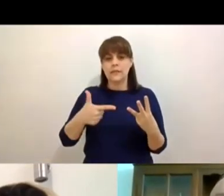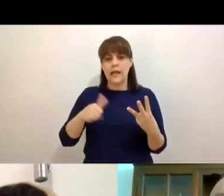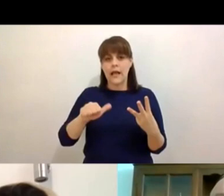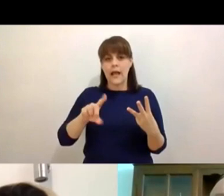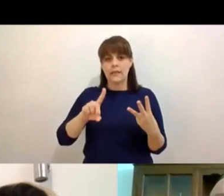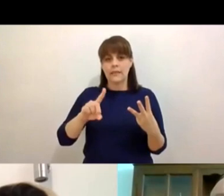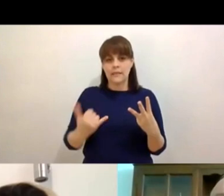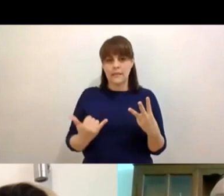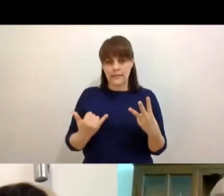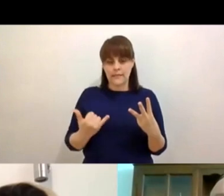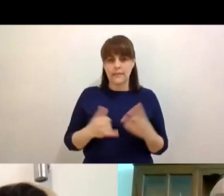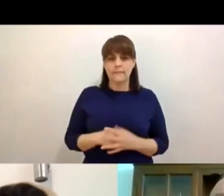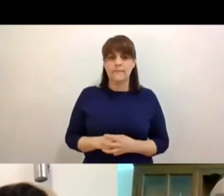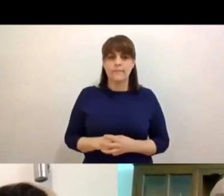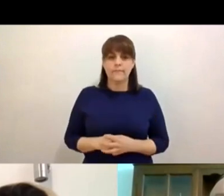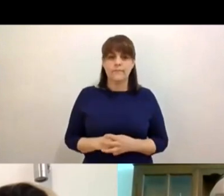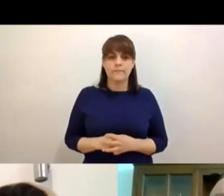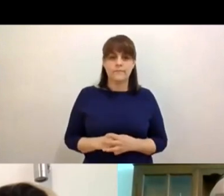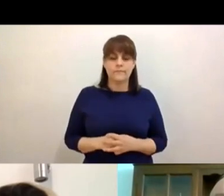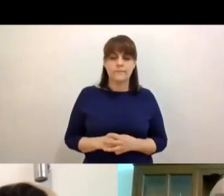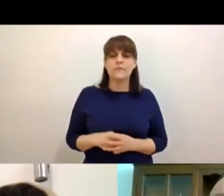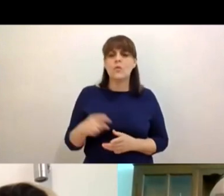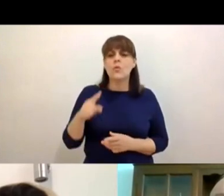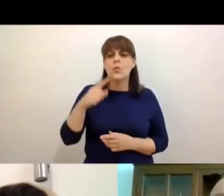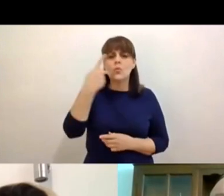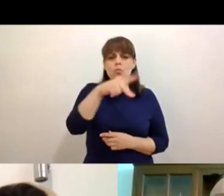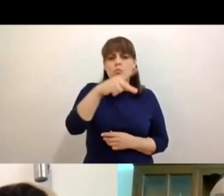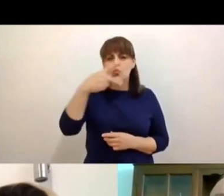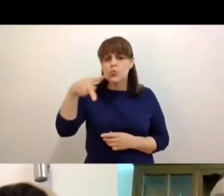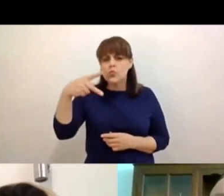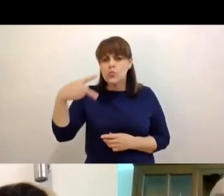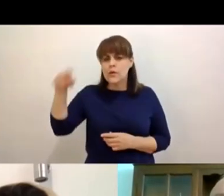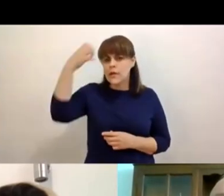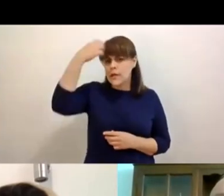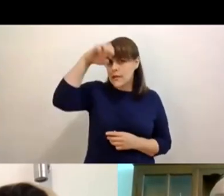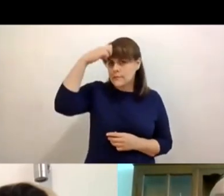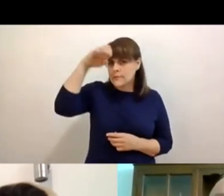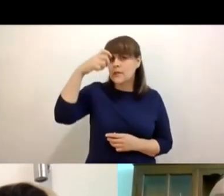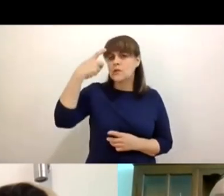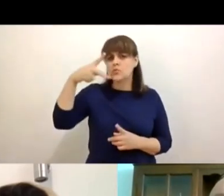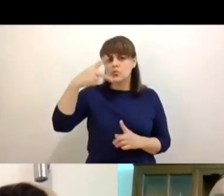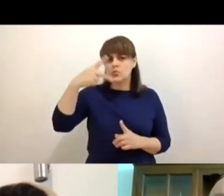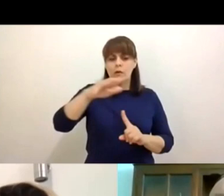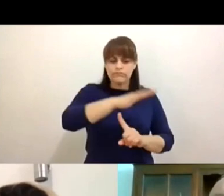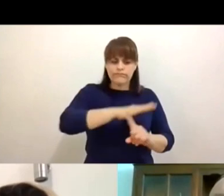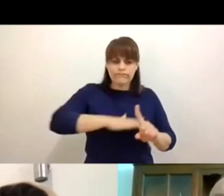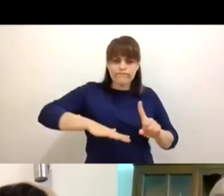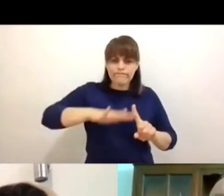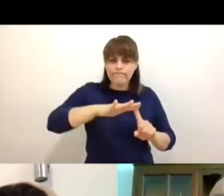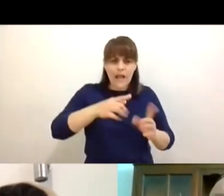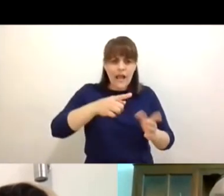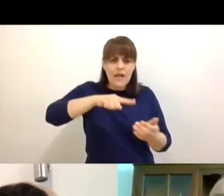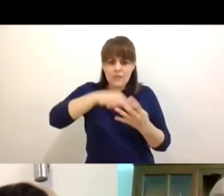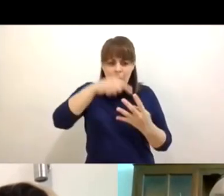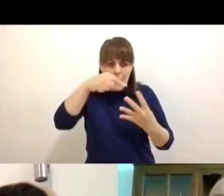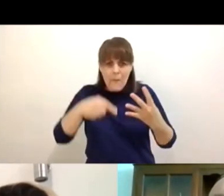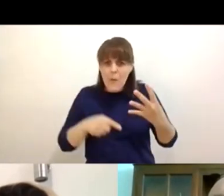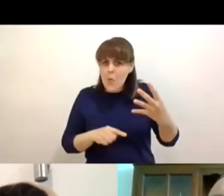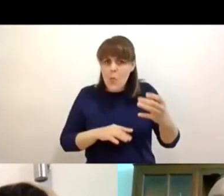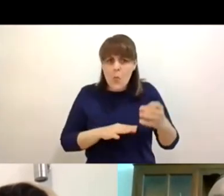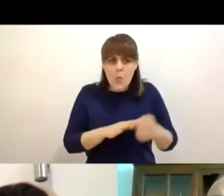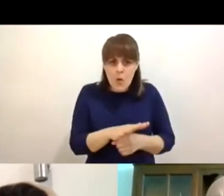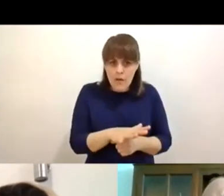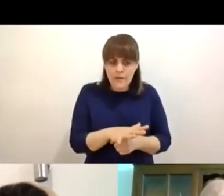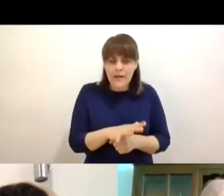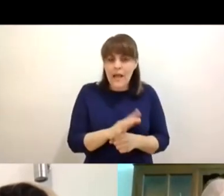adicciones. Se trata de situar sus experiencias, sus contextos, las complejidades y si tienen algunas rutas de